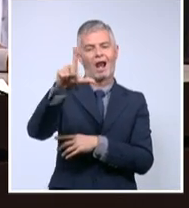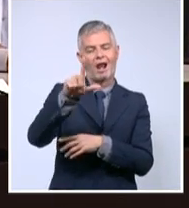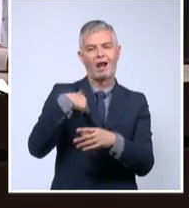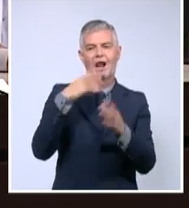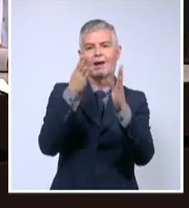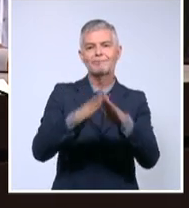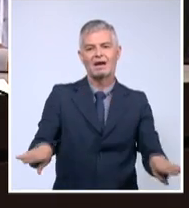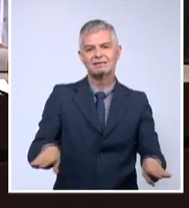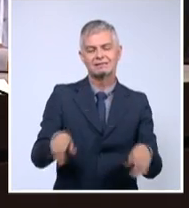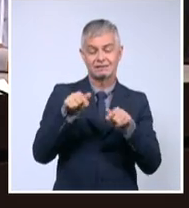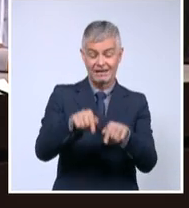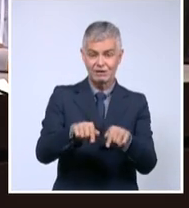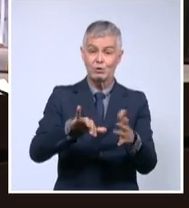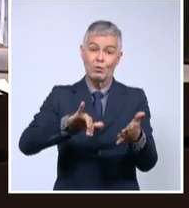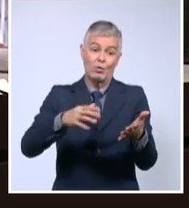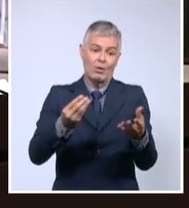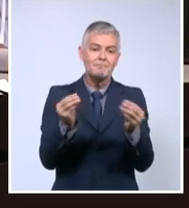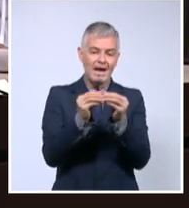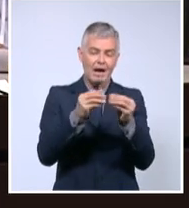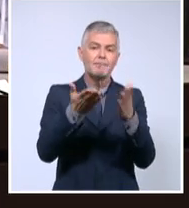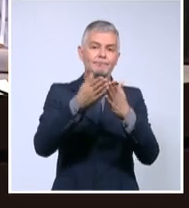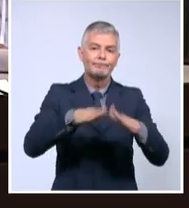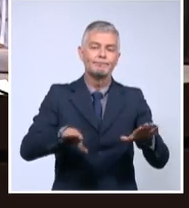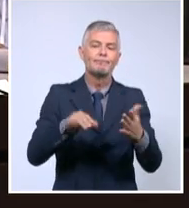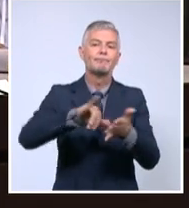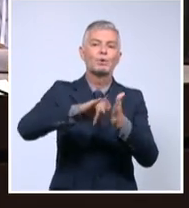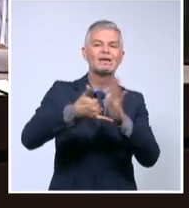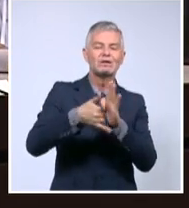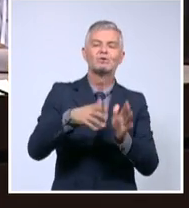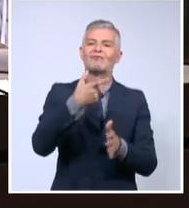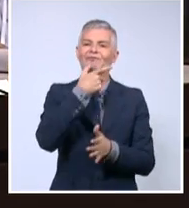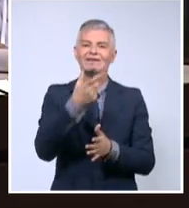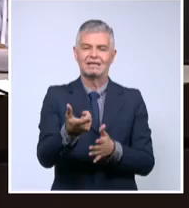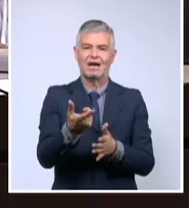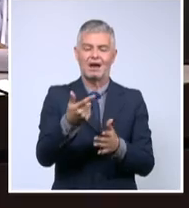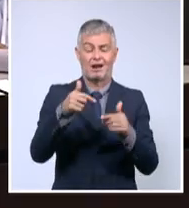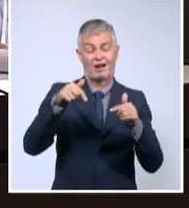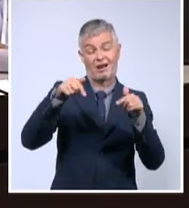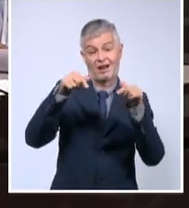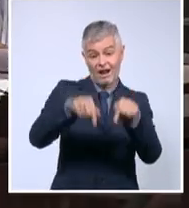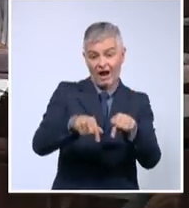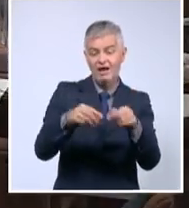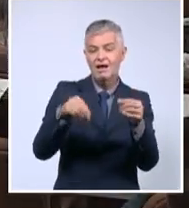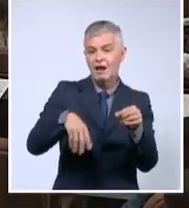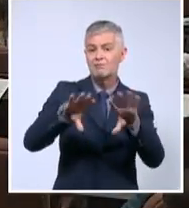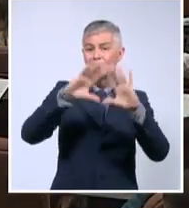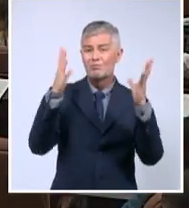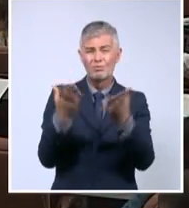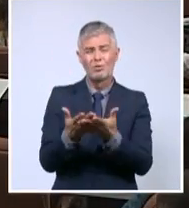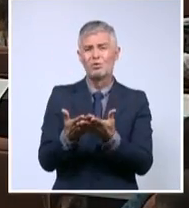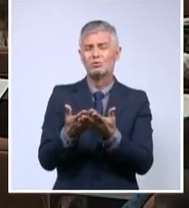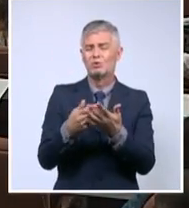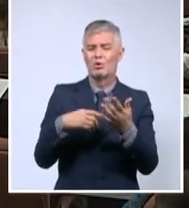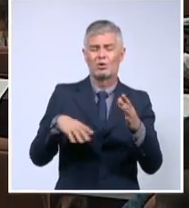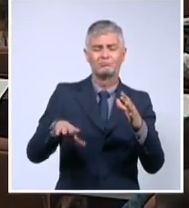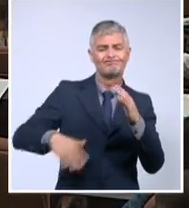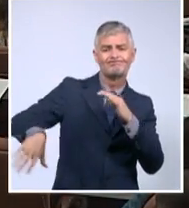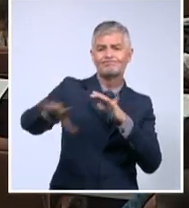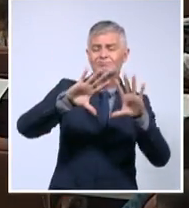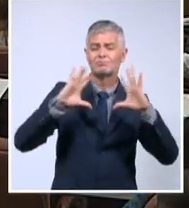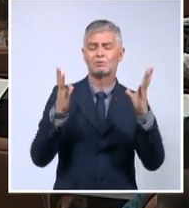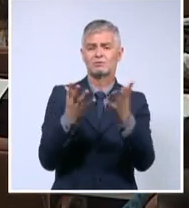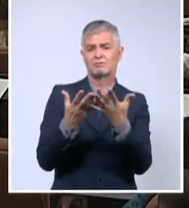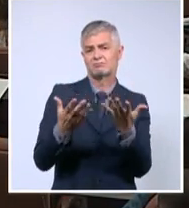de Fidel en este mundo gobernado por los egoísmos y las reglas del mercado. Se reconoce así